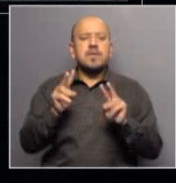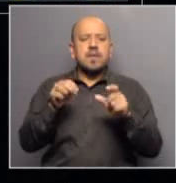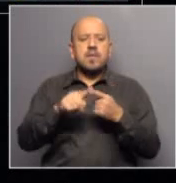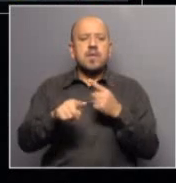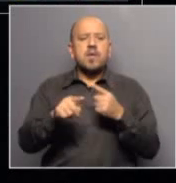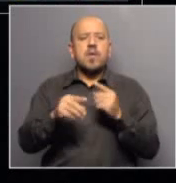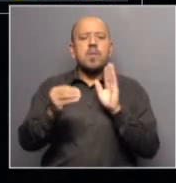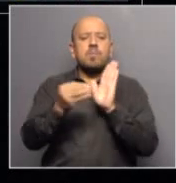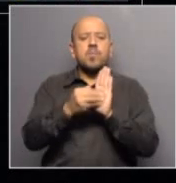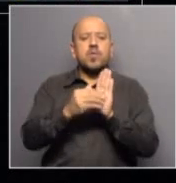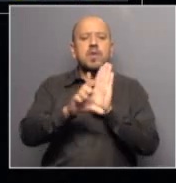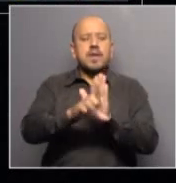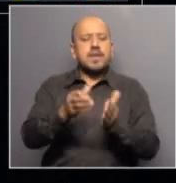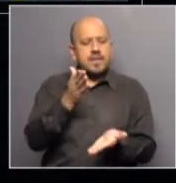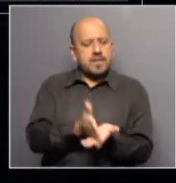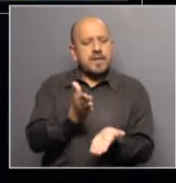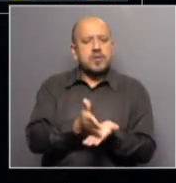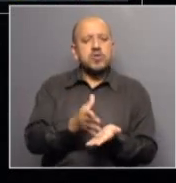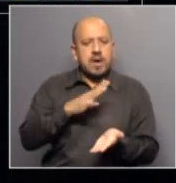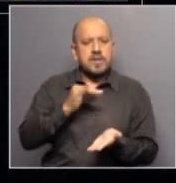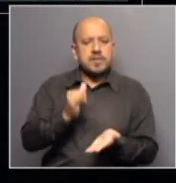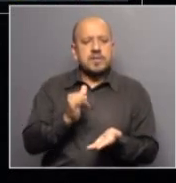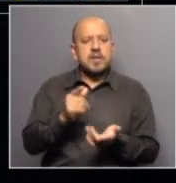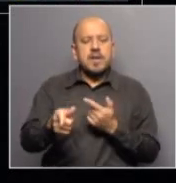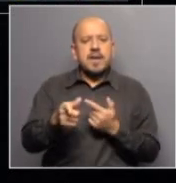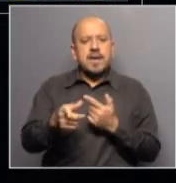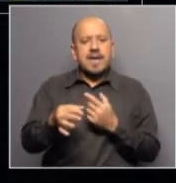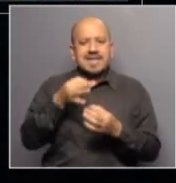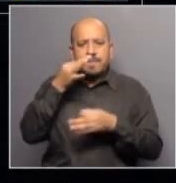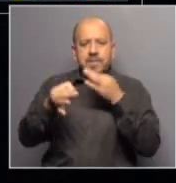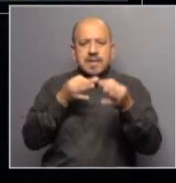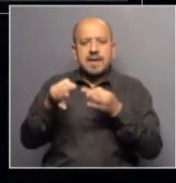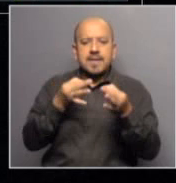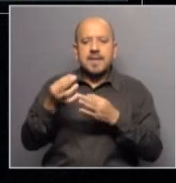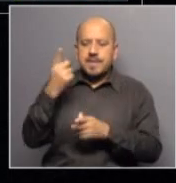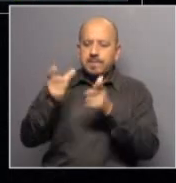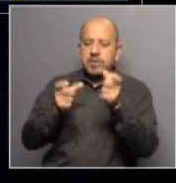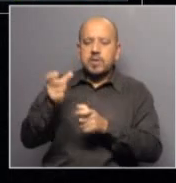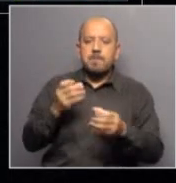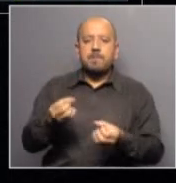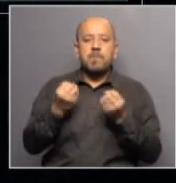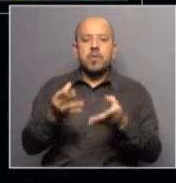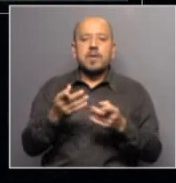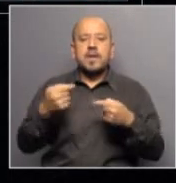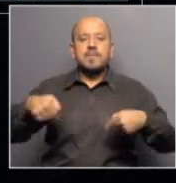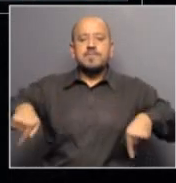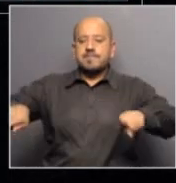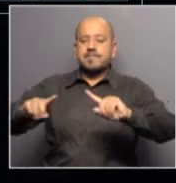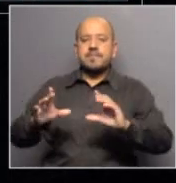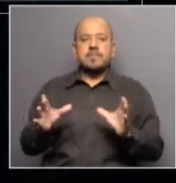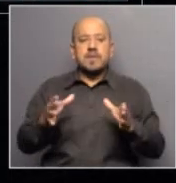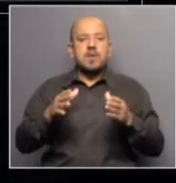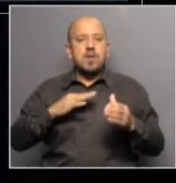y establece determinados derechos, ¿estaría bueno explicarle a la gente por qué es importante que el mercado de marihuana pueda